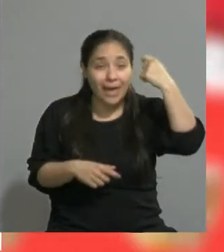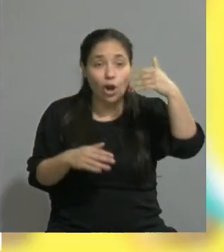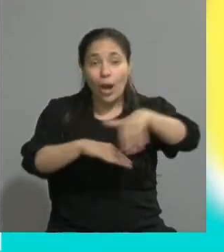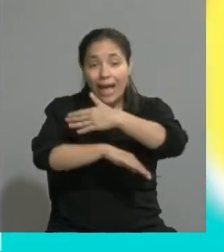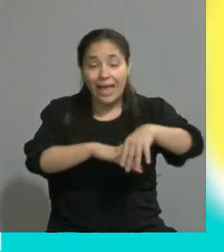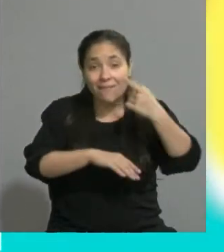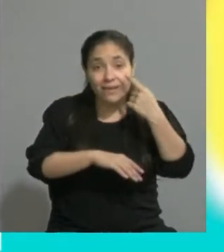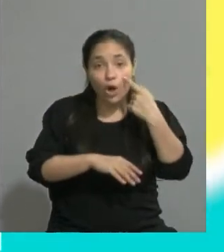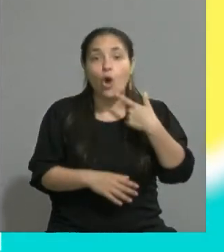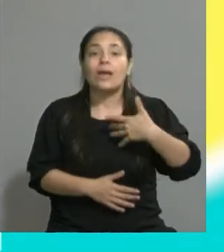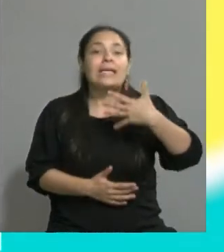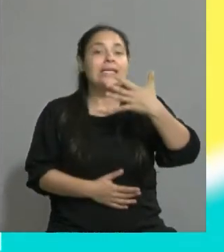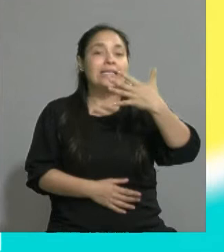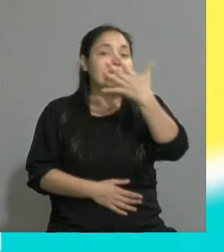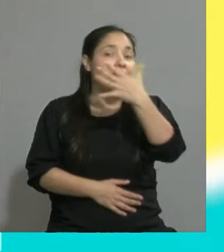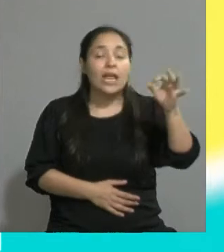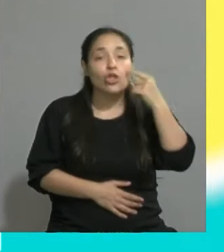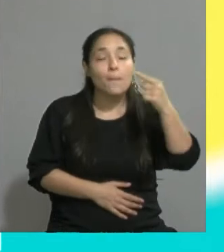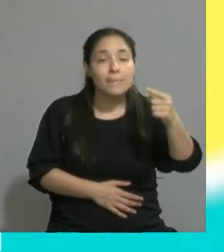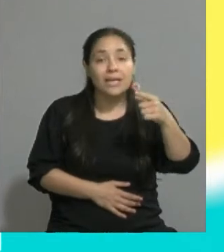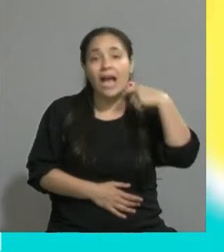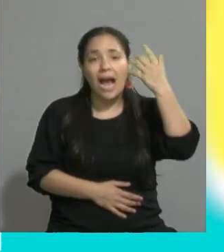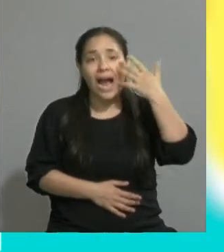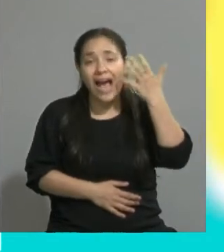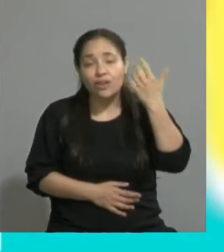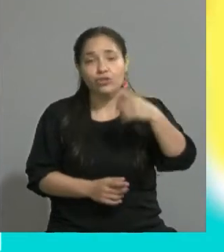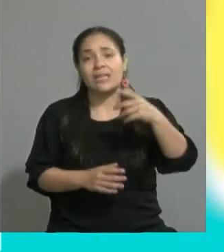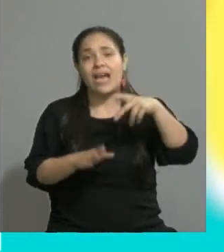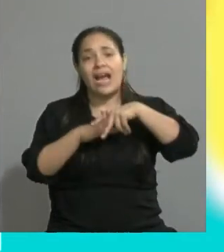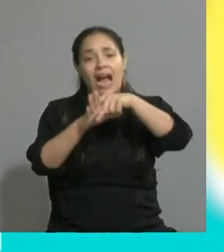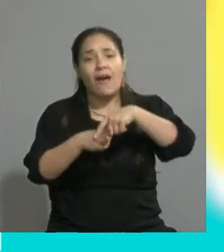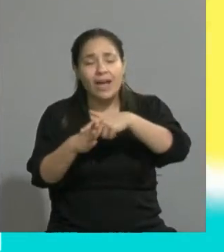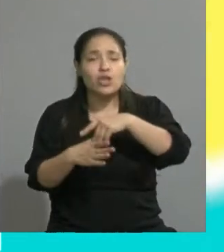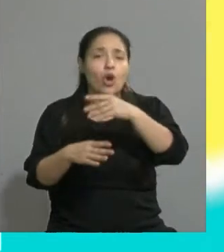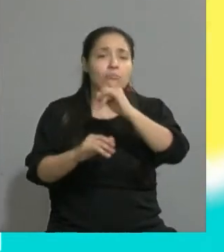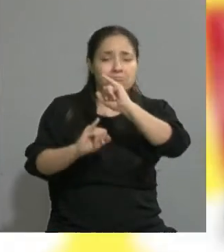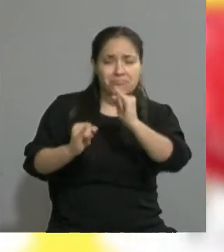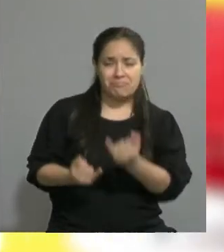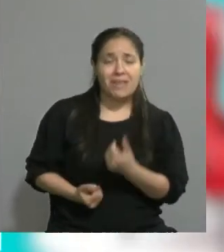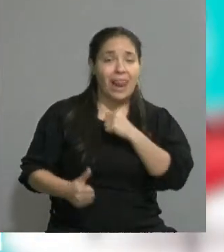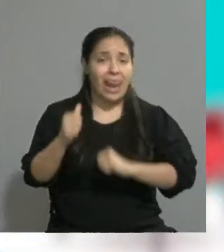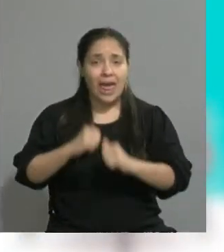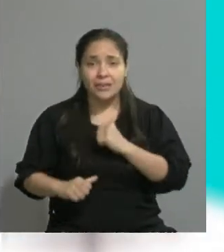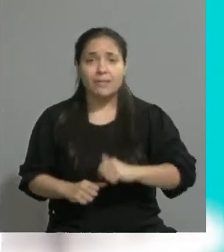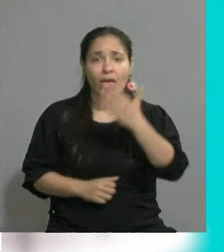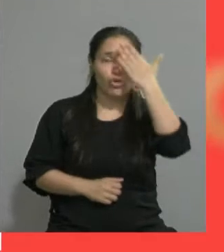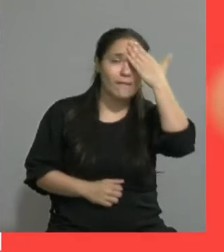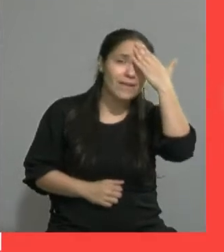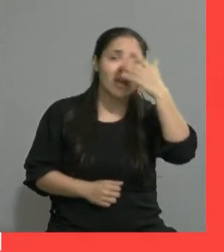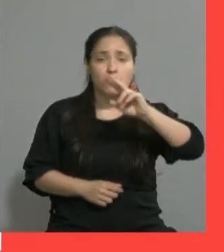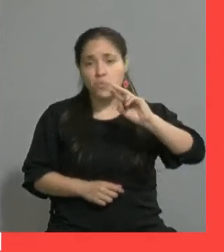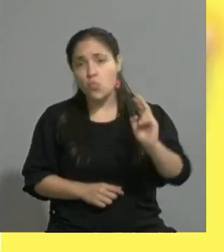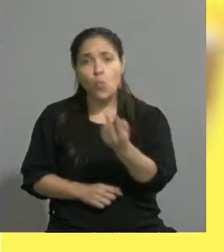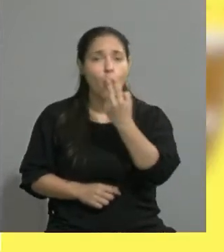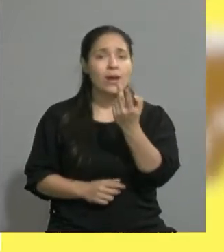o 300.000 gatos, o no sé cuántos caballos malnutridos, heridos, enfermos, que se mueren